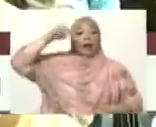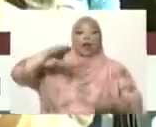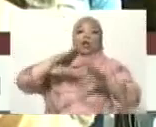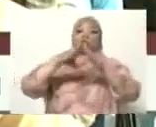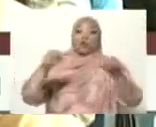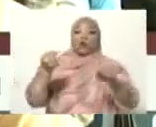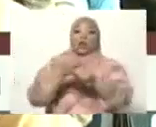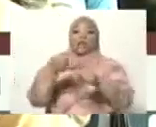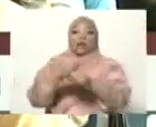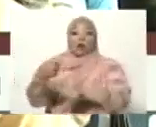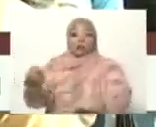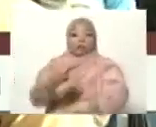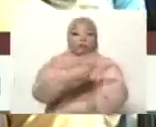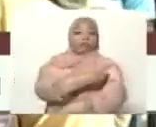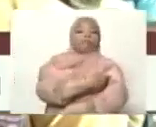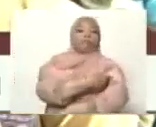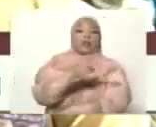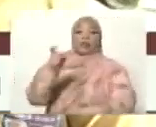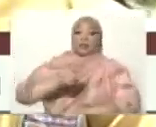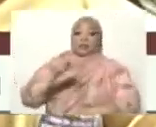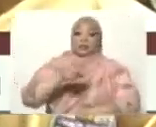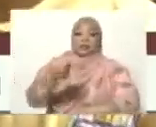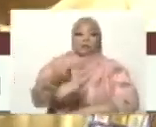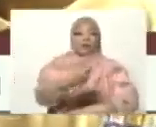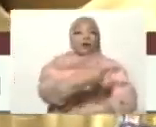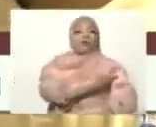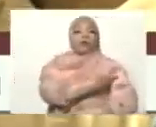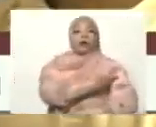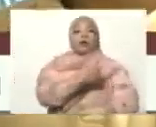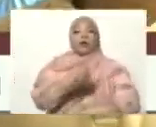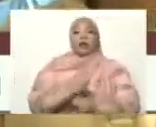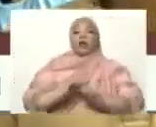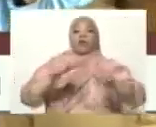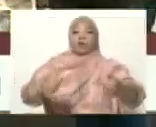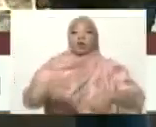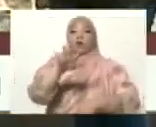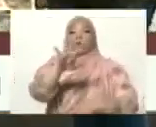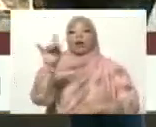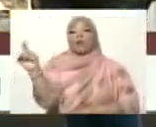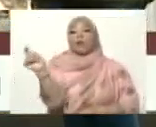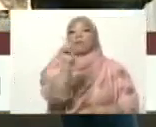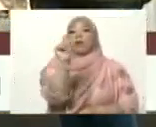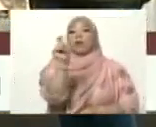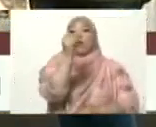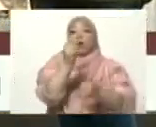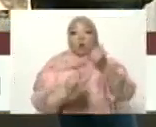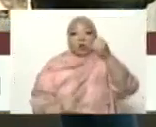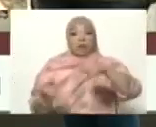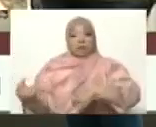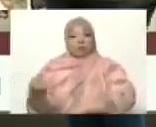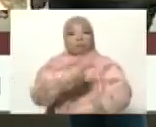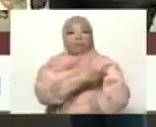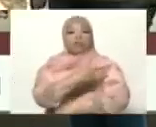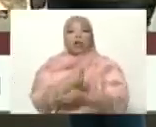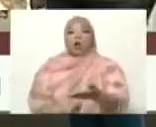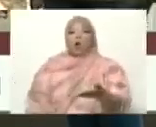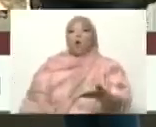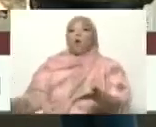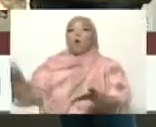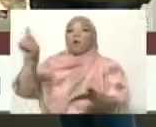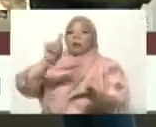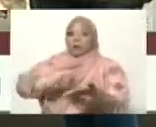se vacune, hay que vacunarse. Y los que ya se vacunaron y han transcurrido 4 meses desde su última dosis, deben ponerse la dosis